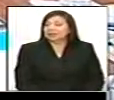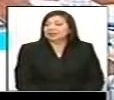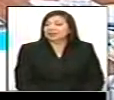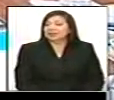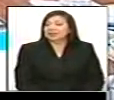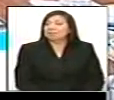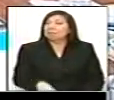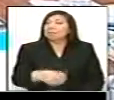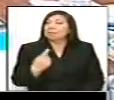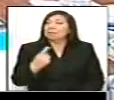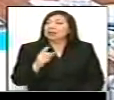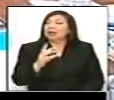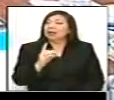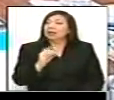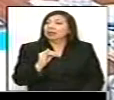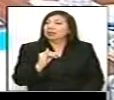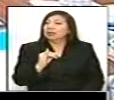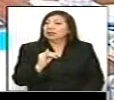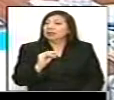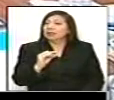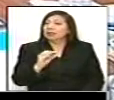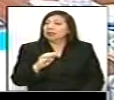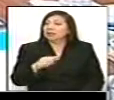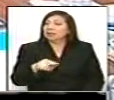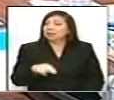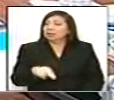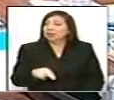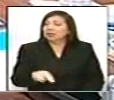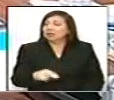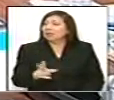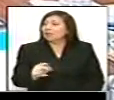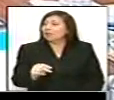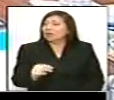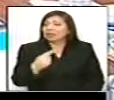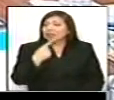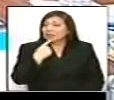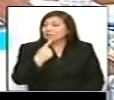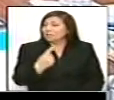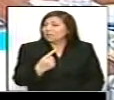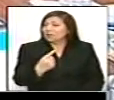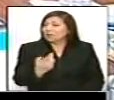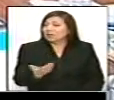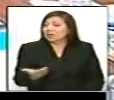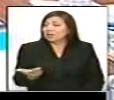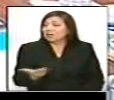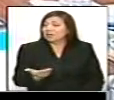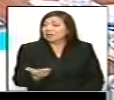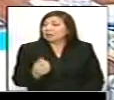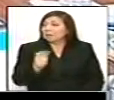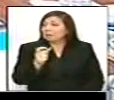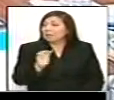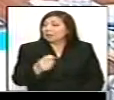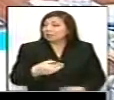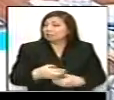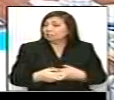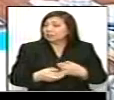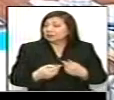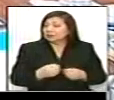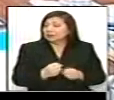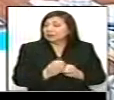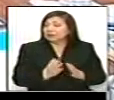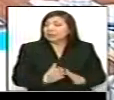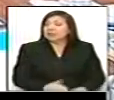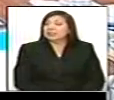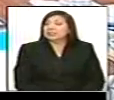el INGEMET, no se reconoce la posibilidad de que el informal no sea informal, sino una persona en proceso de